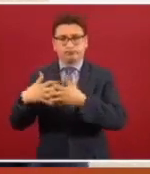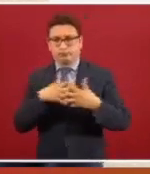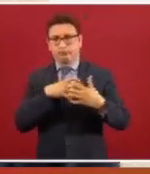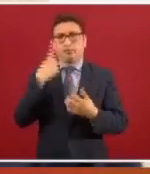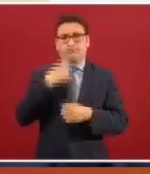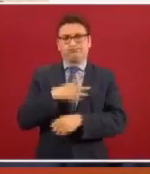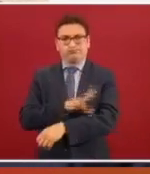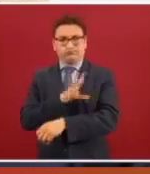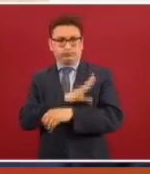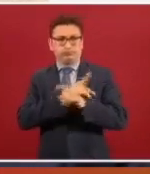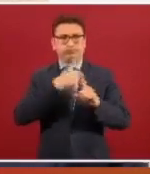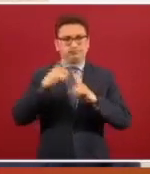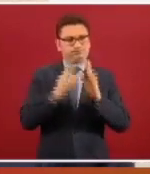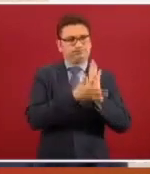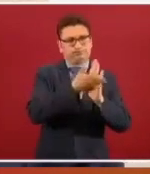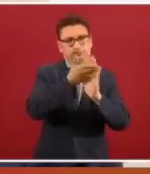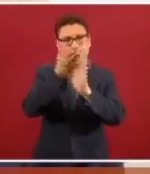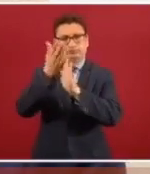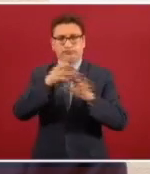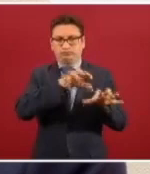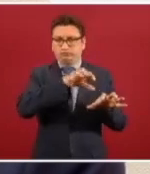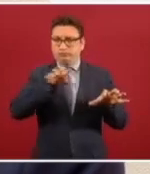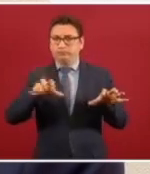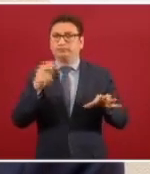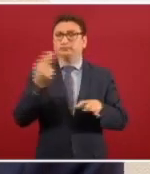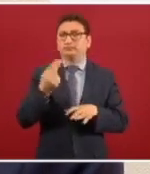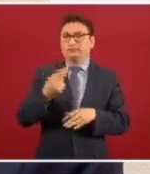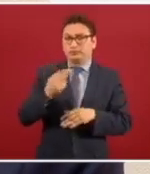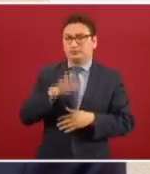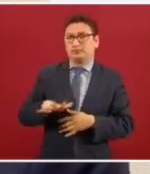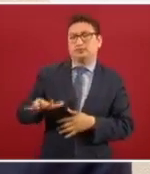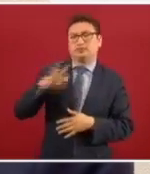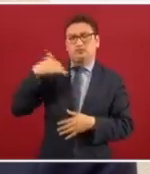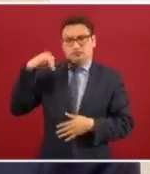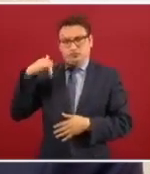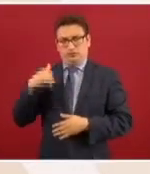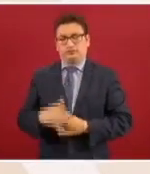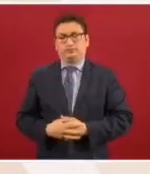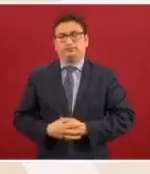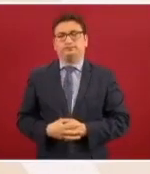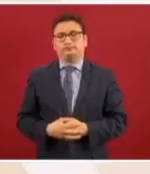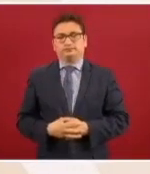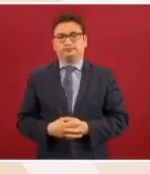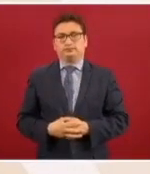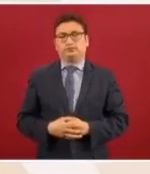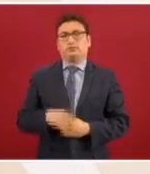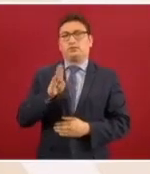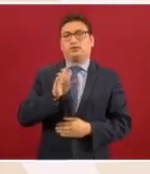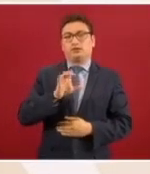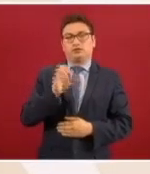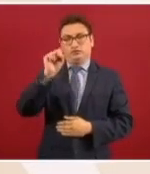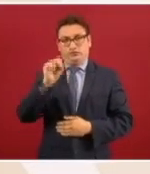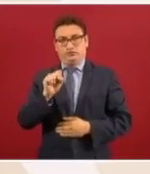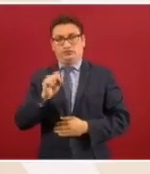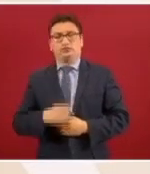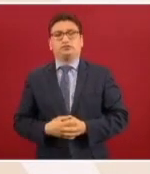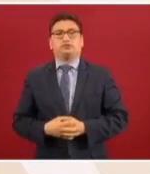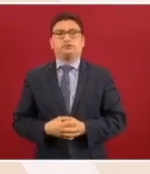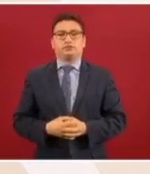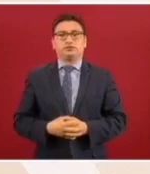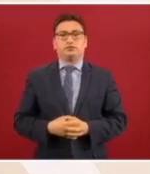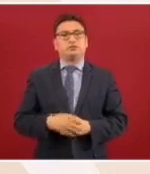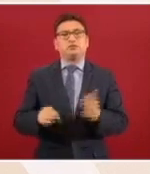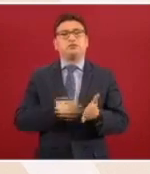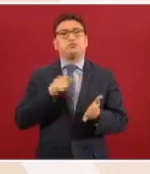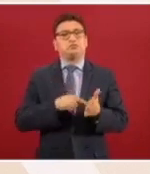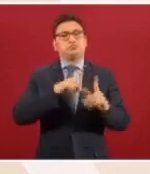termoeléctricas que se necesitan en la península de Yucatán, en Baja California Sur y en